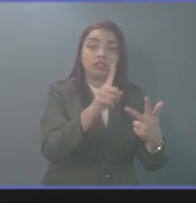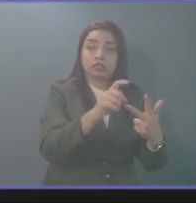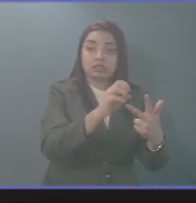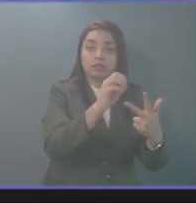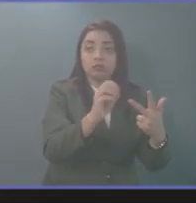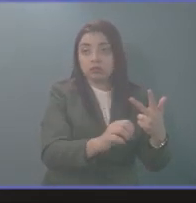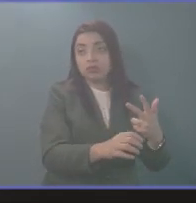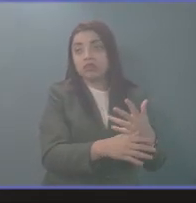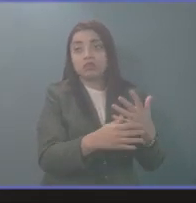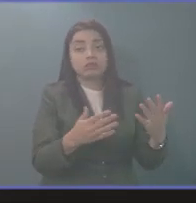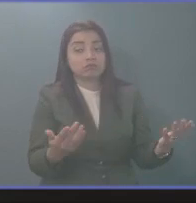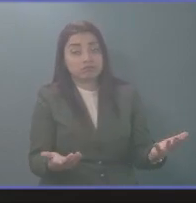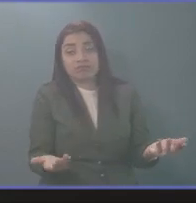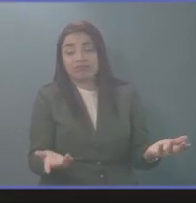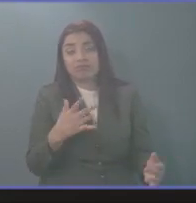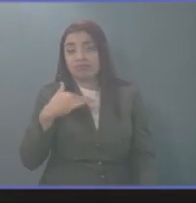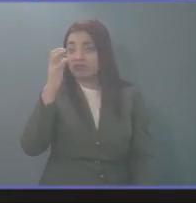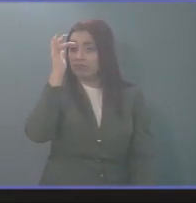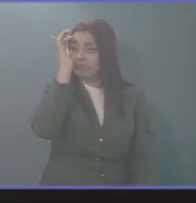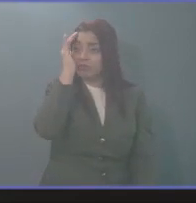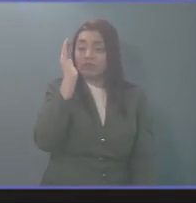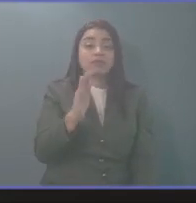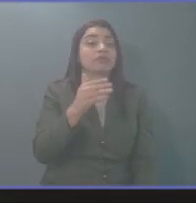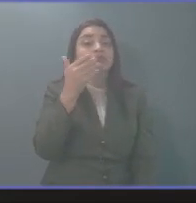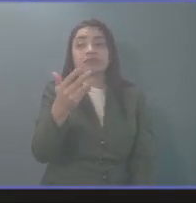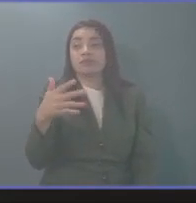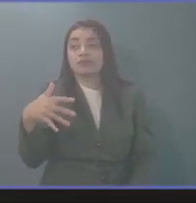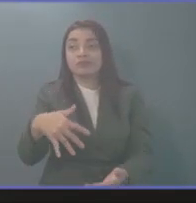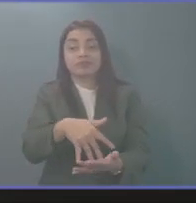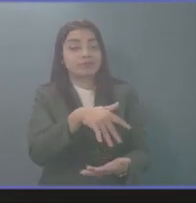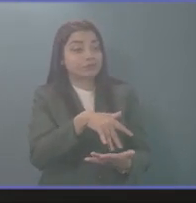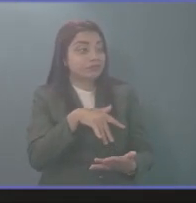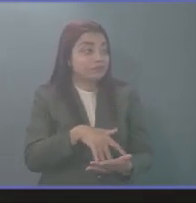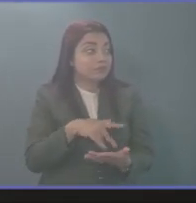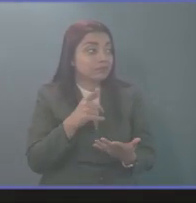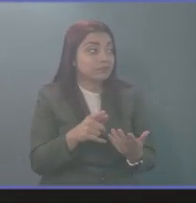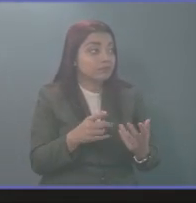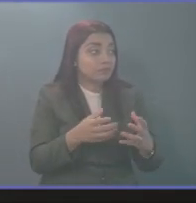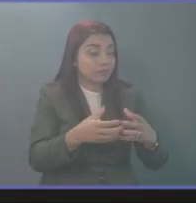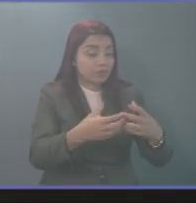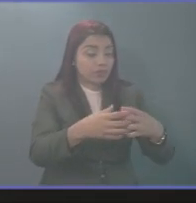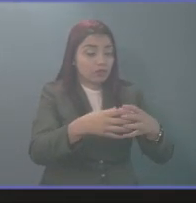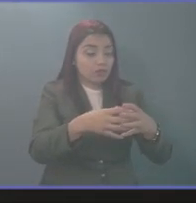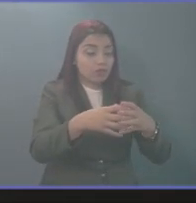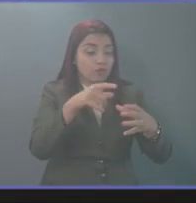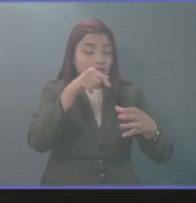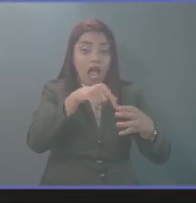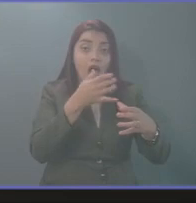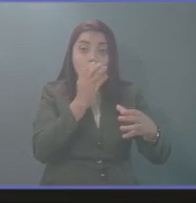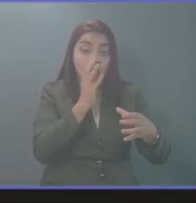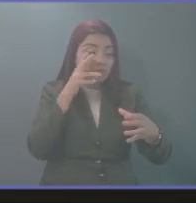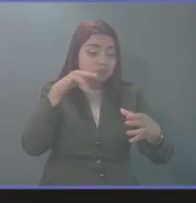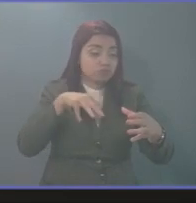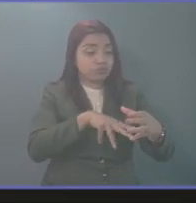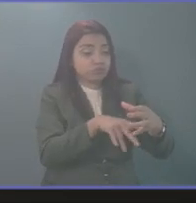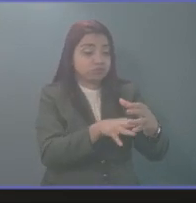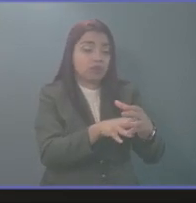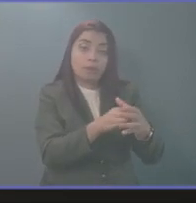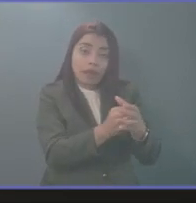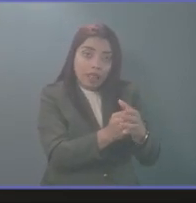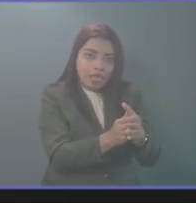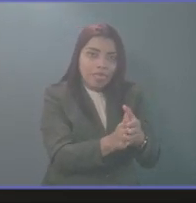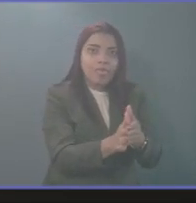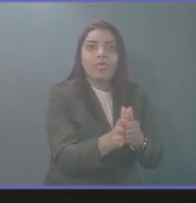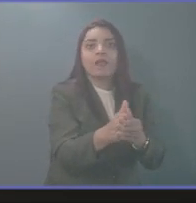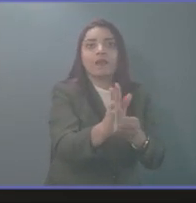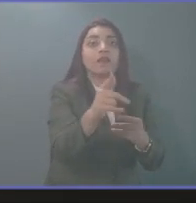100%. Entonces es preocupante porque la población, si es por esos filtros, es que pasa el proceso de purificación del agua, quiere decir que la